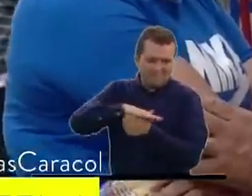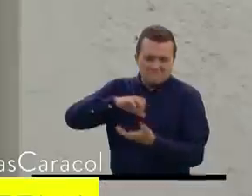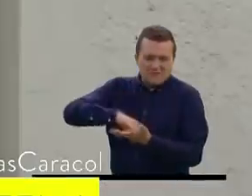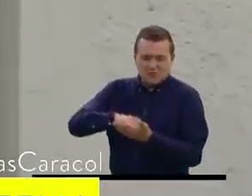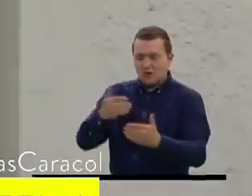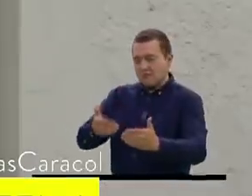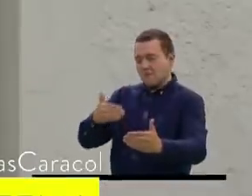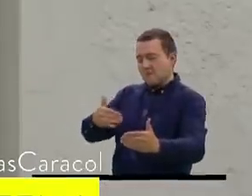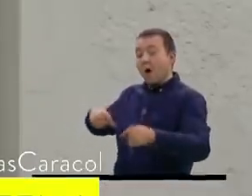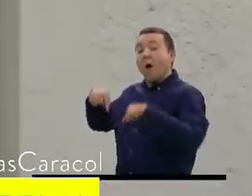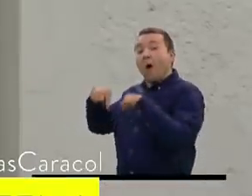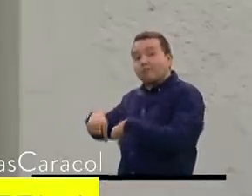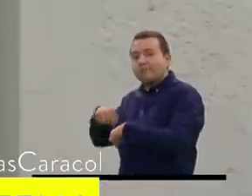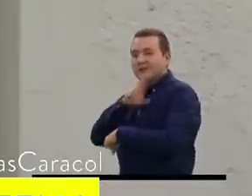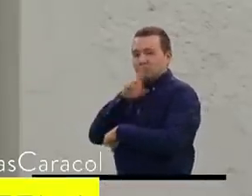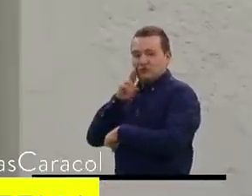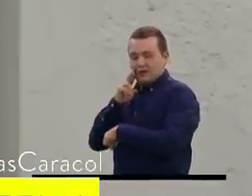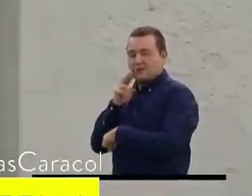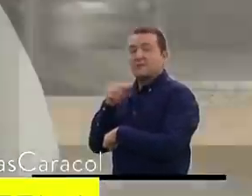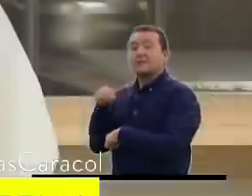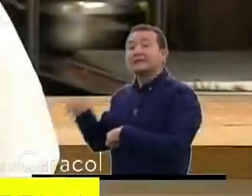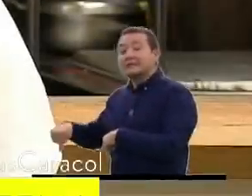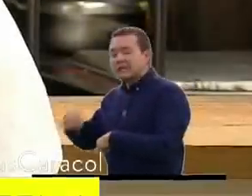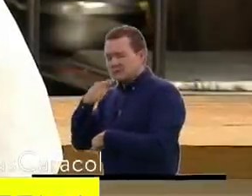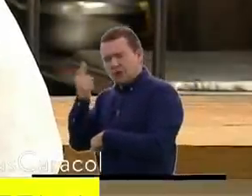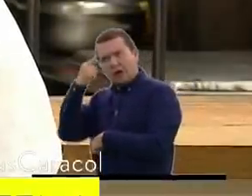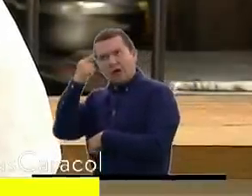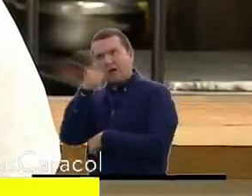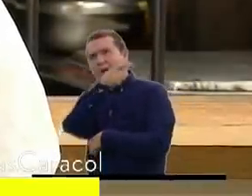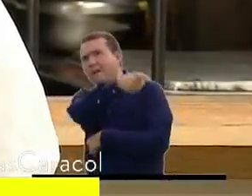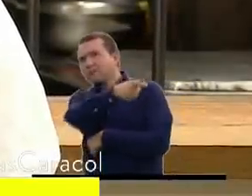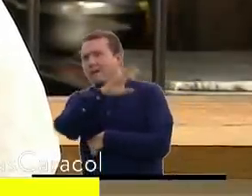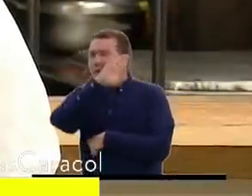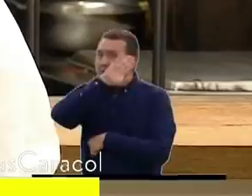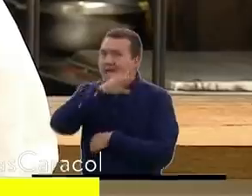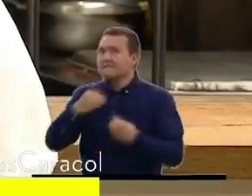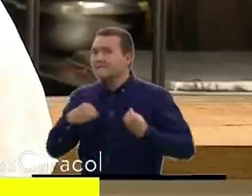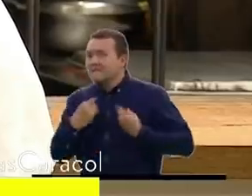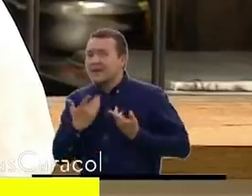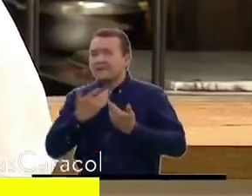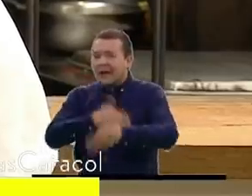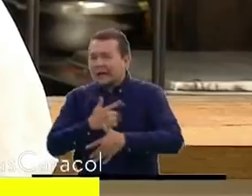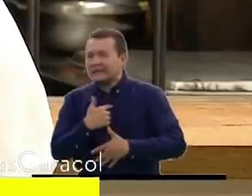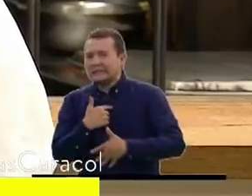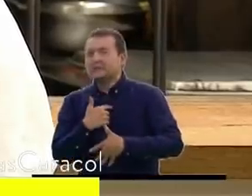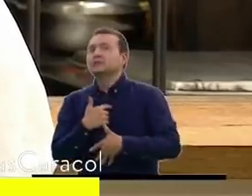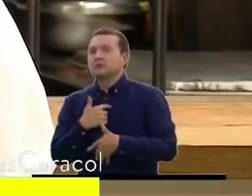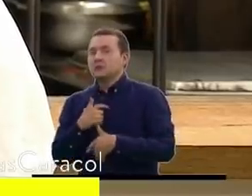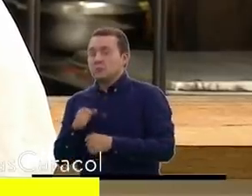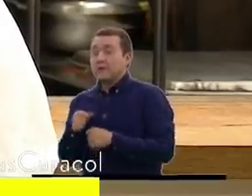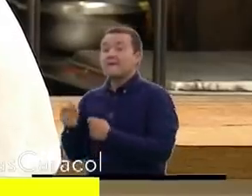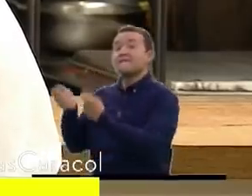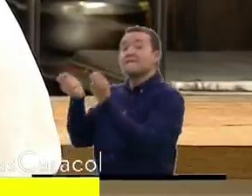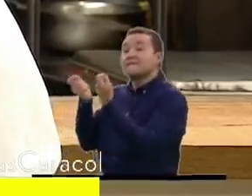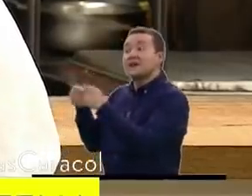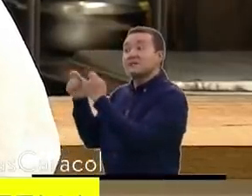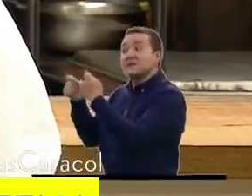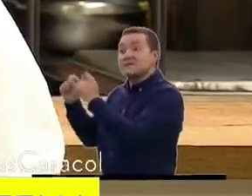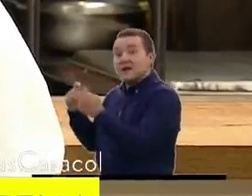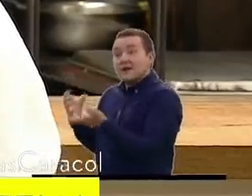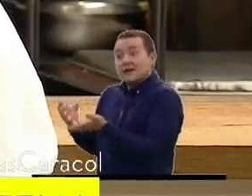apoyar el albergue y lo que hacemos es vendemos almuerzos a terceros para el albergue. Y